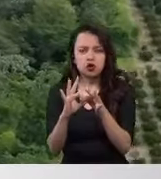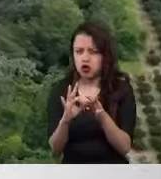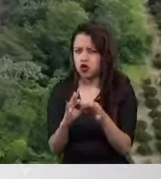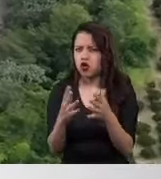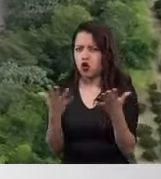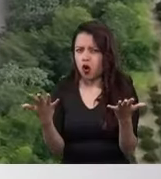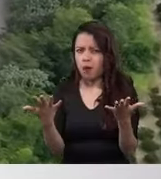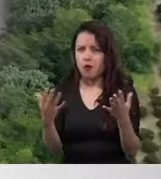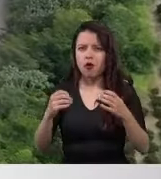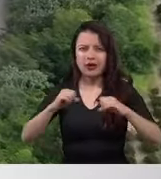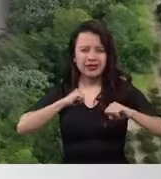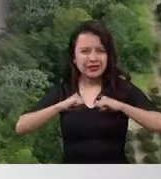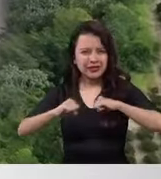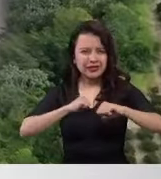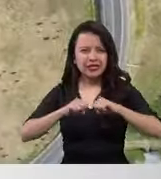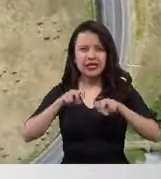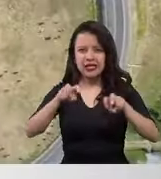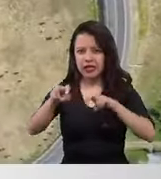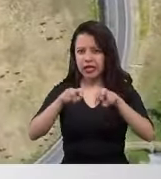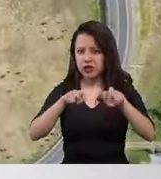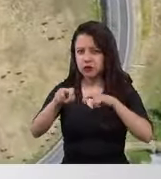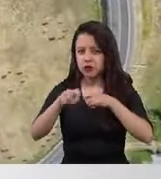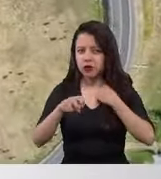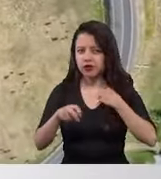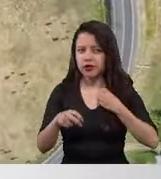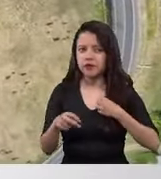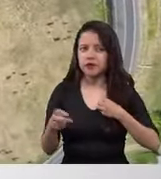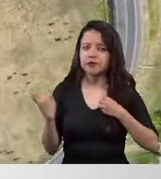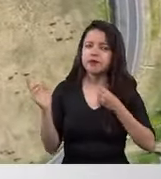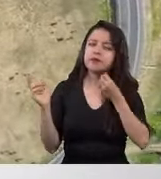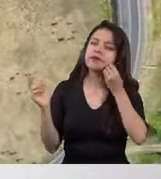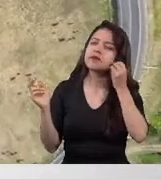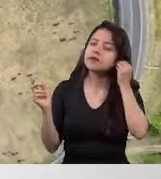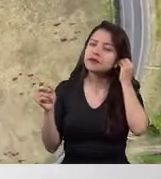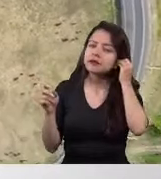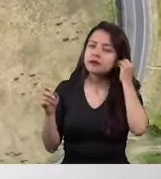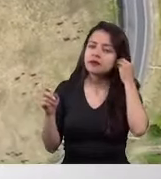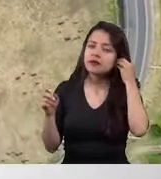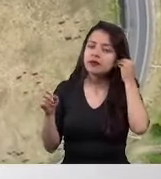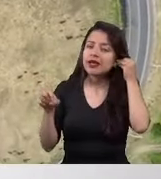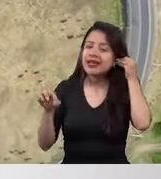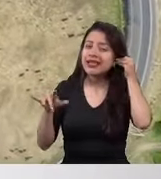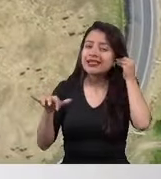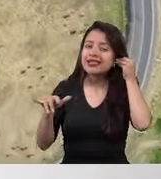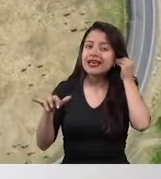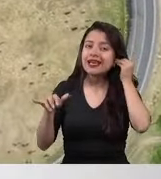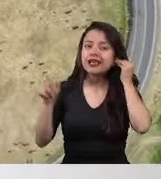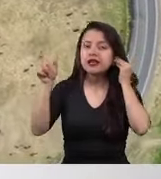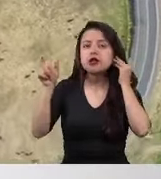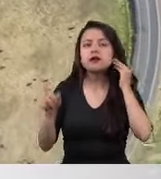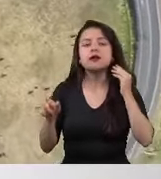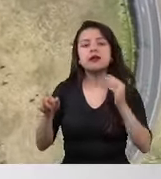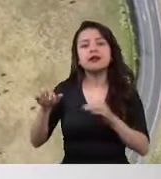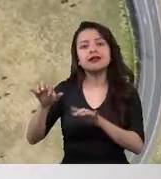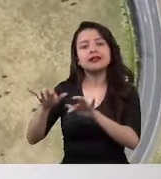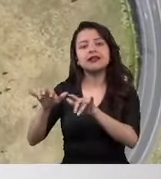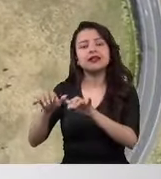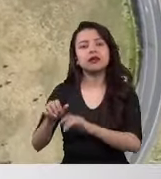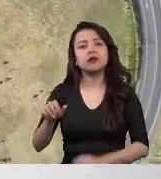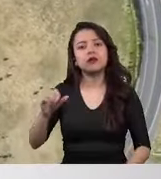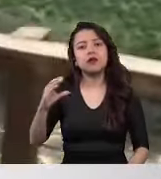de transporte, y para eso está con nosotros el secretario Carlos Andrés García, secretario